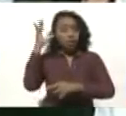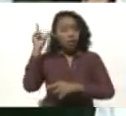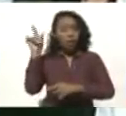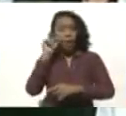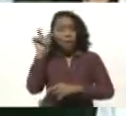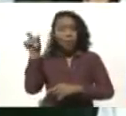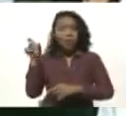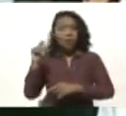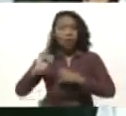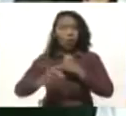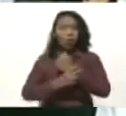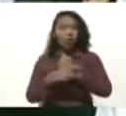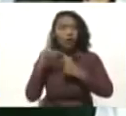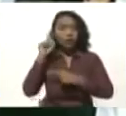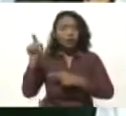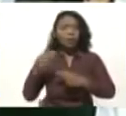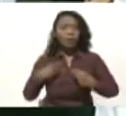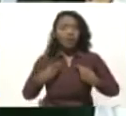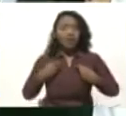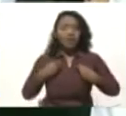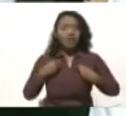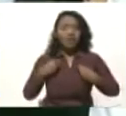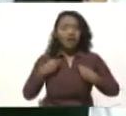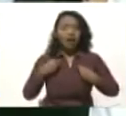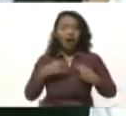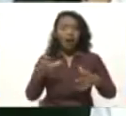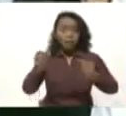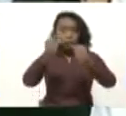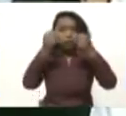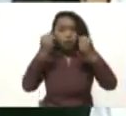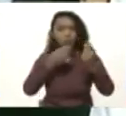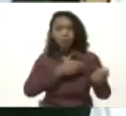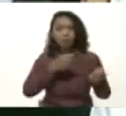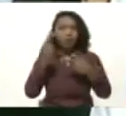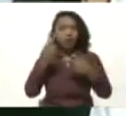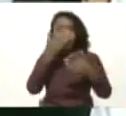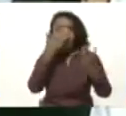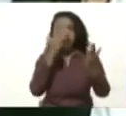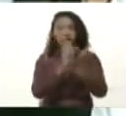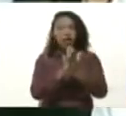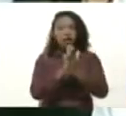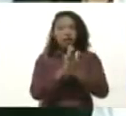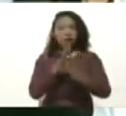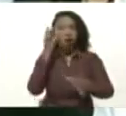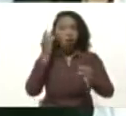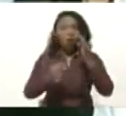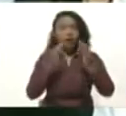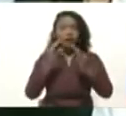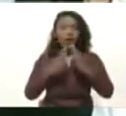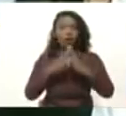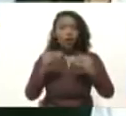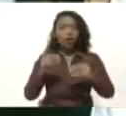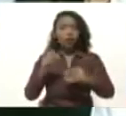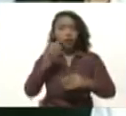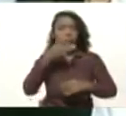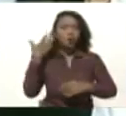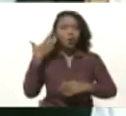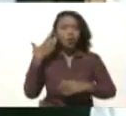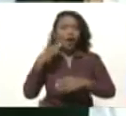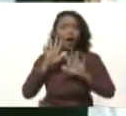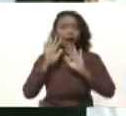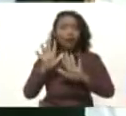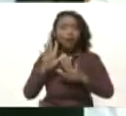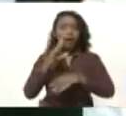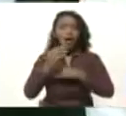integridad, por mi vida en la prisión a la que me llevan. Enfrentaré el juicio con total dignidad y